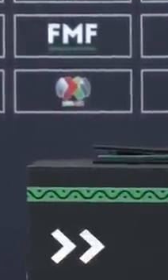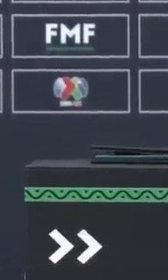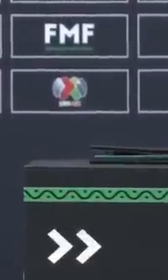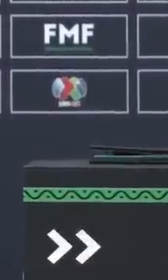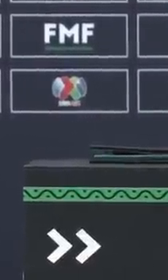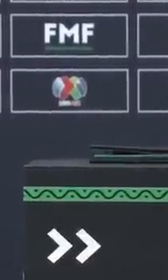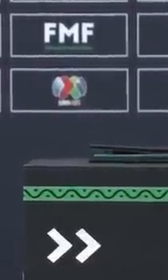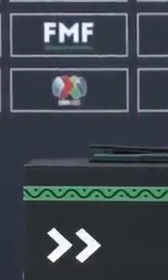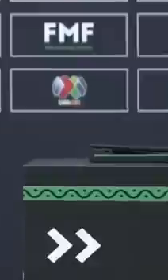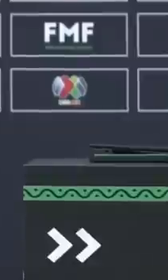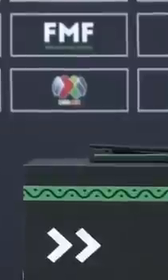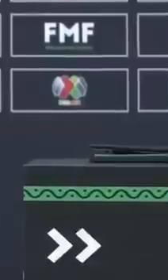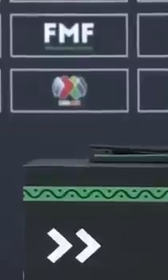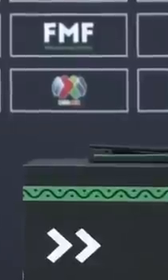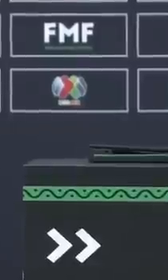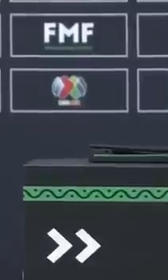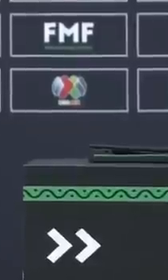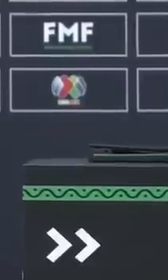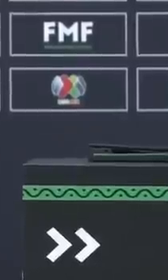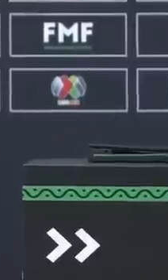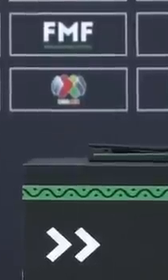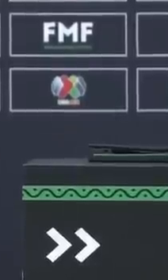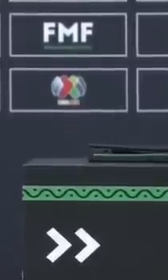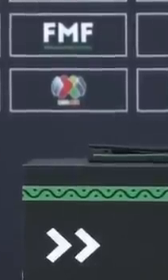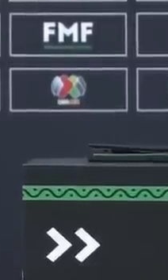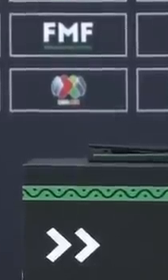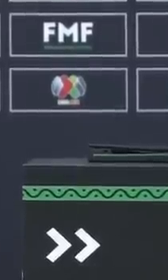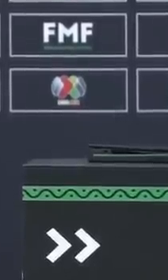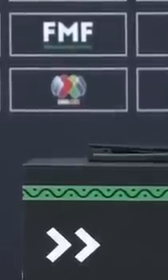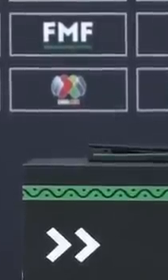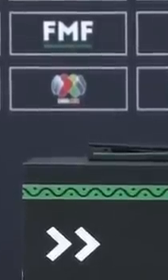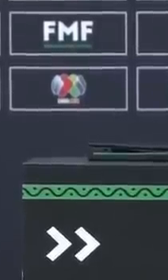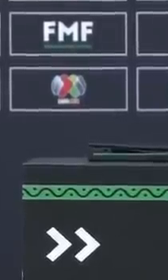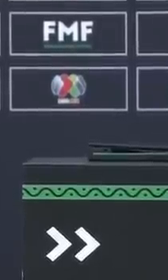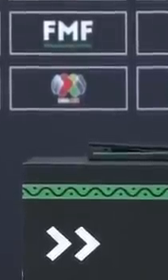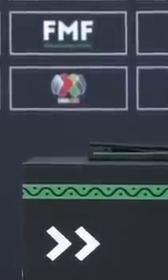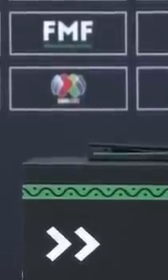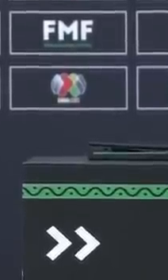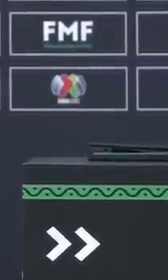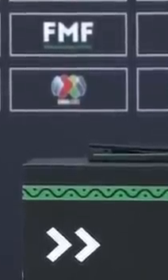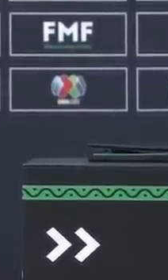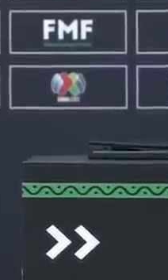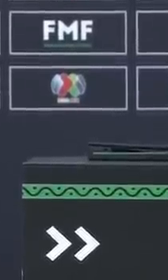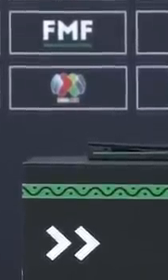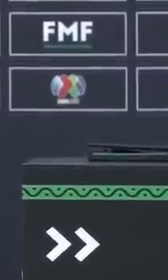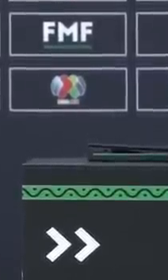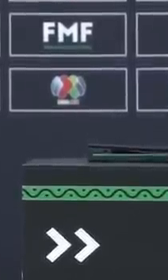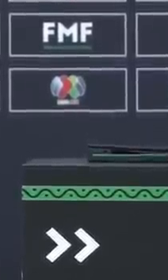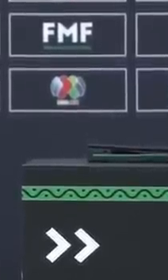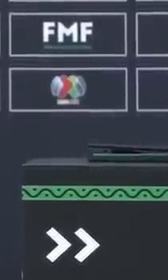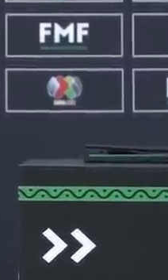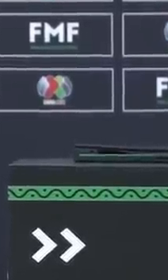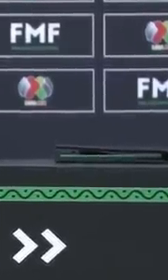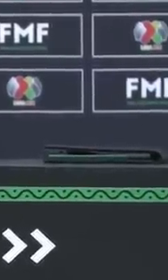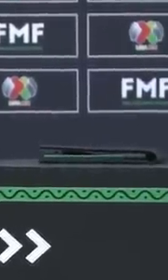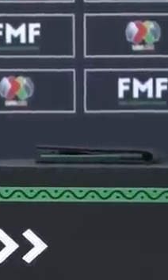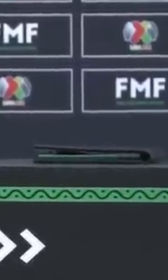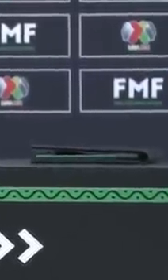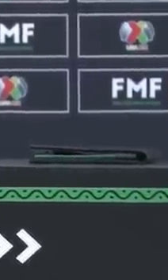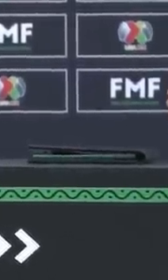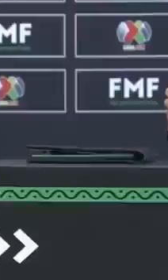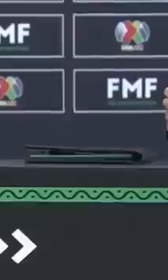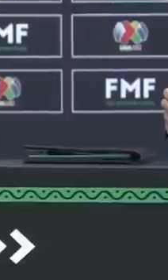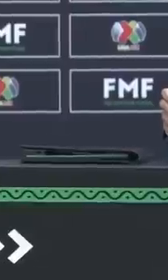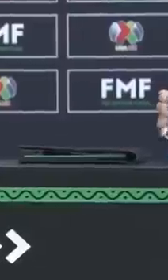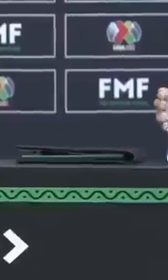a los anuncios. A partir de lo que narró el presidente Luisa en los últimos 60 días,